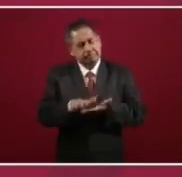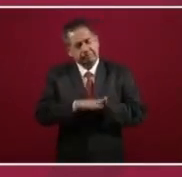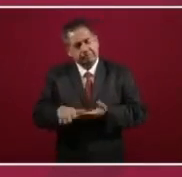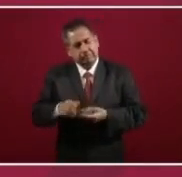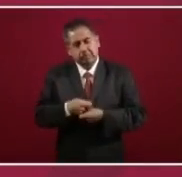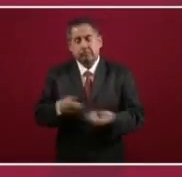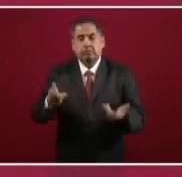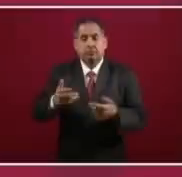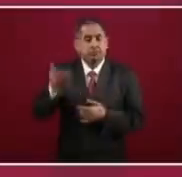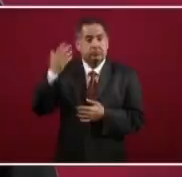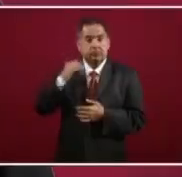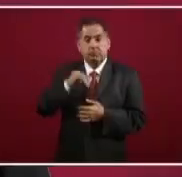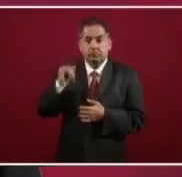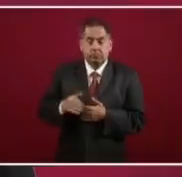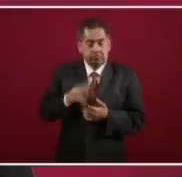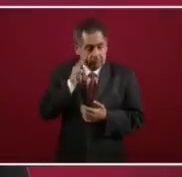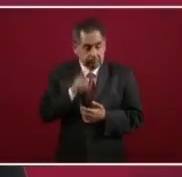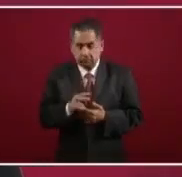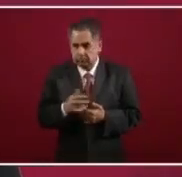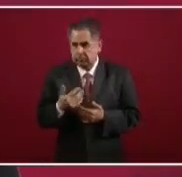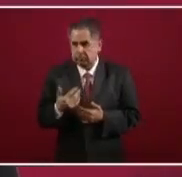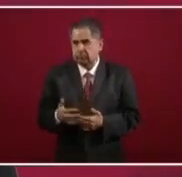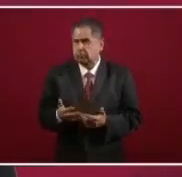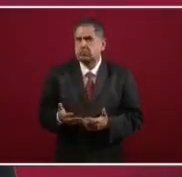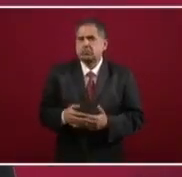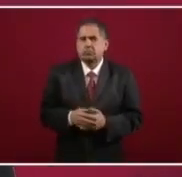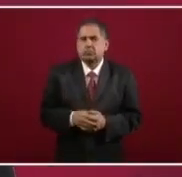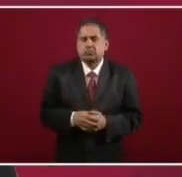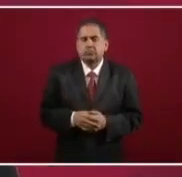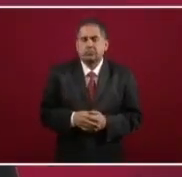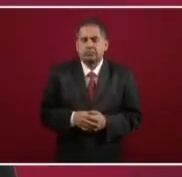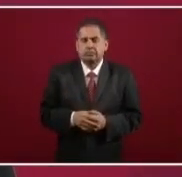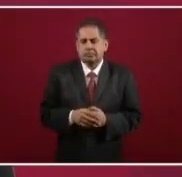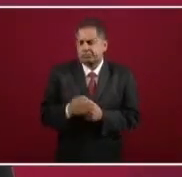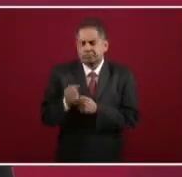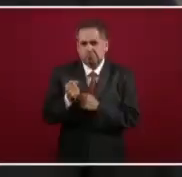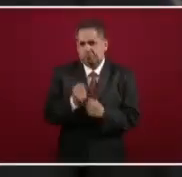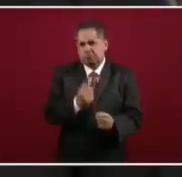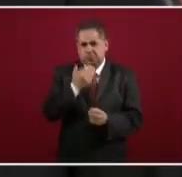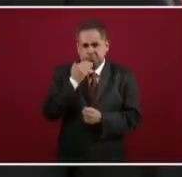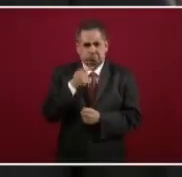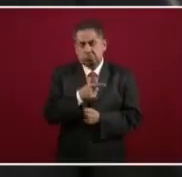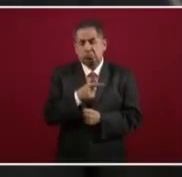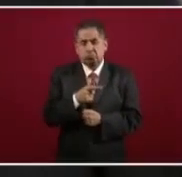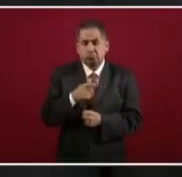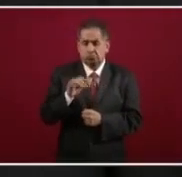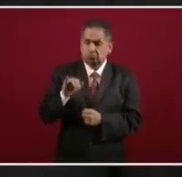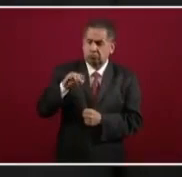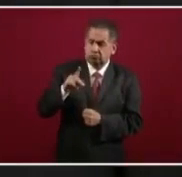y eso nunca se ha visto una fuerza tremenda